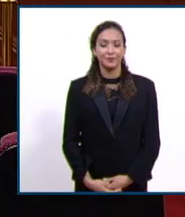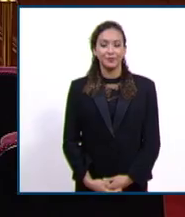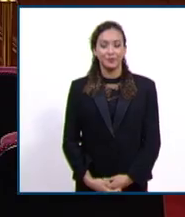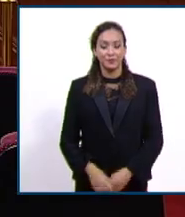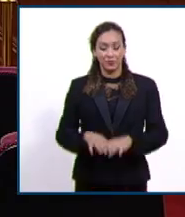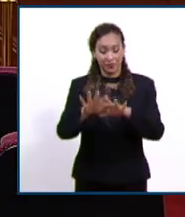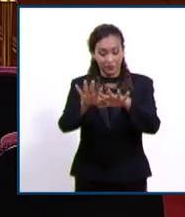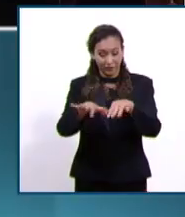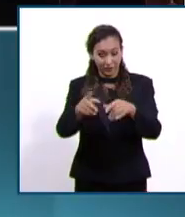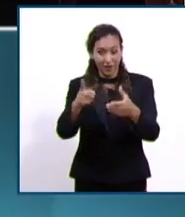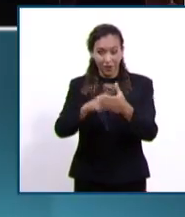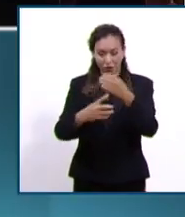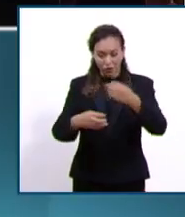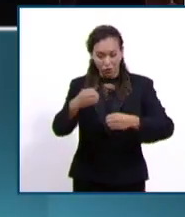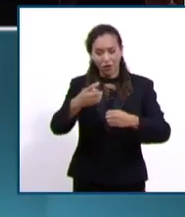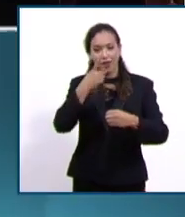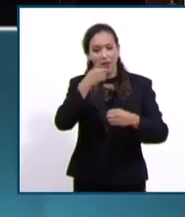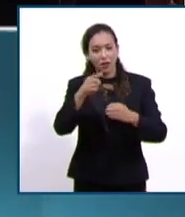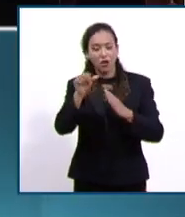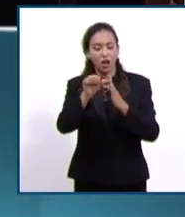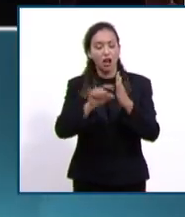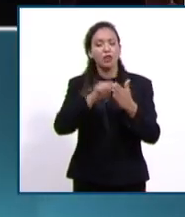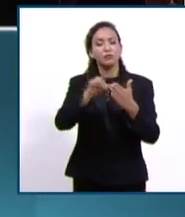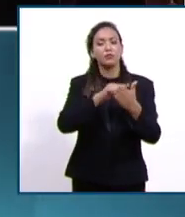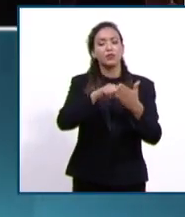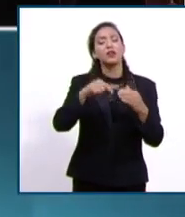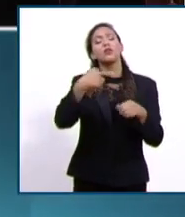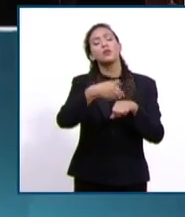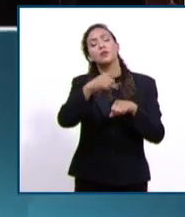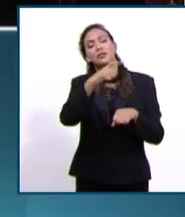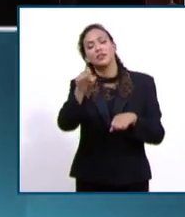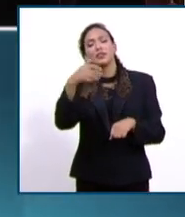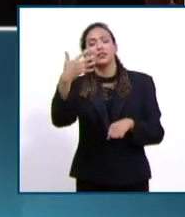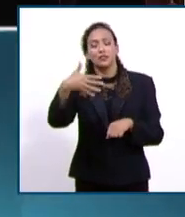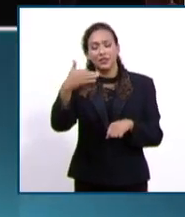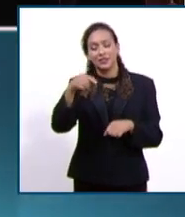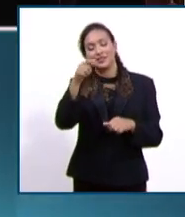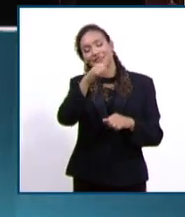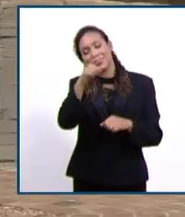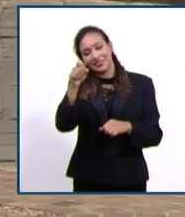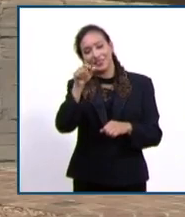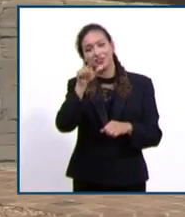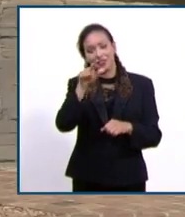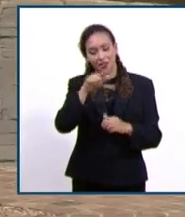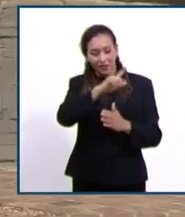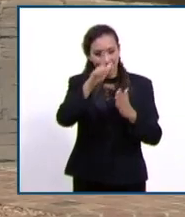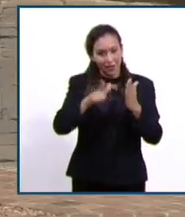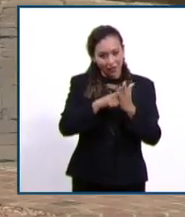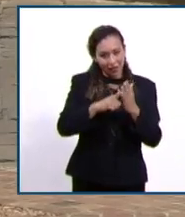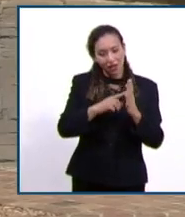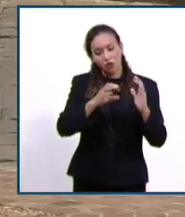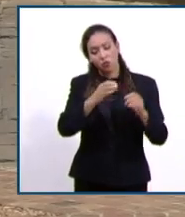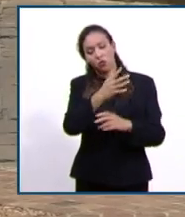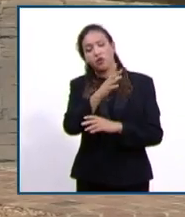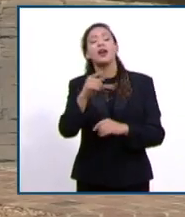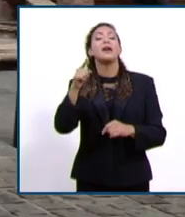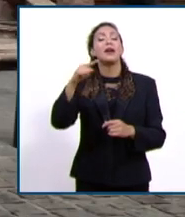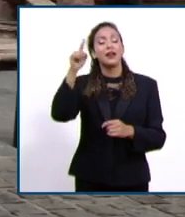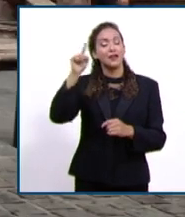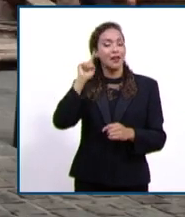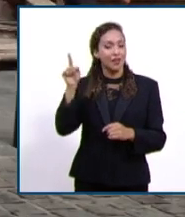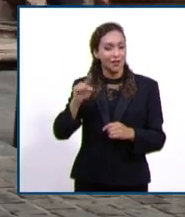El Pleno de la Corte declaró inválidos los artículos 115 y 117 de la Ley Orgánica del Poder Judicial de